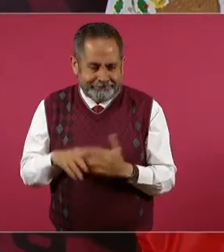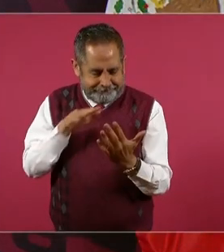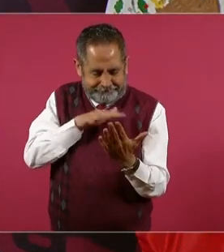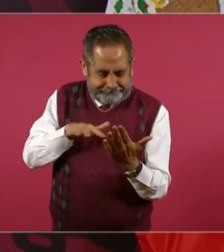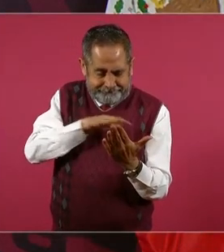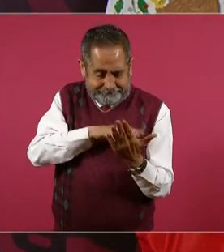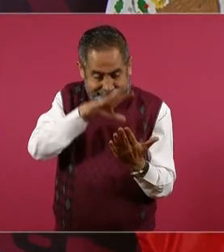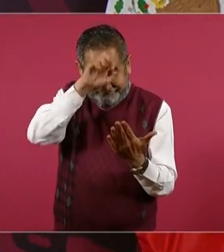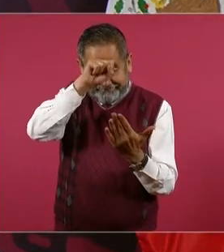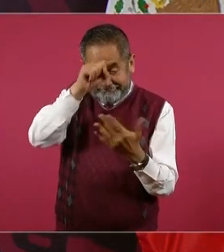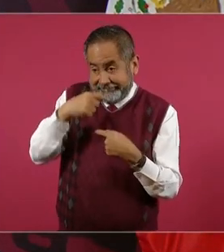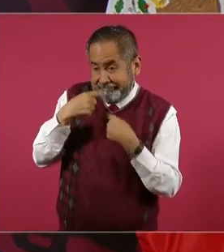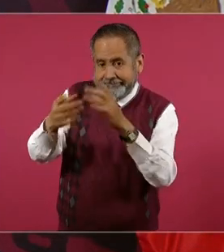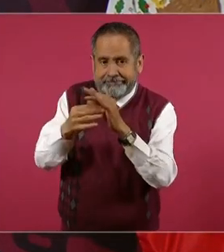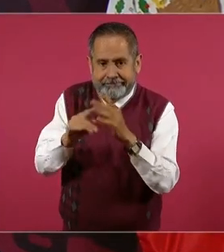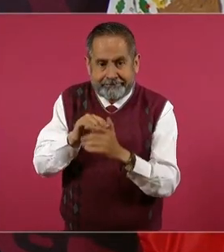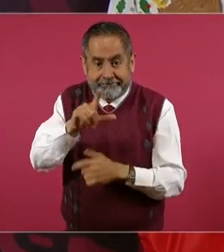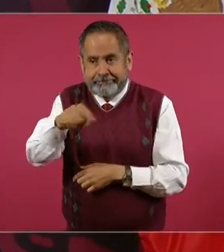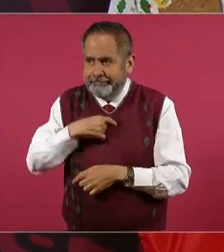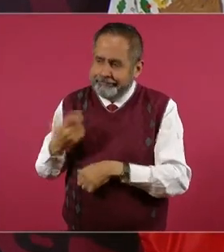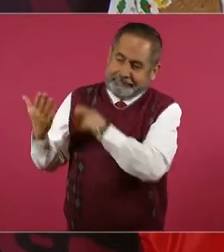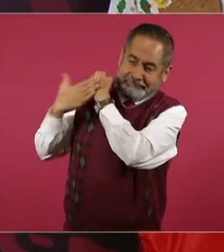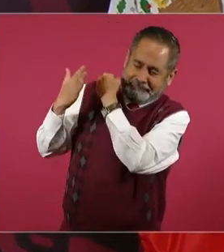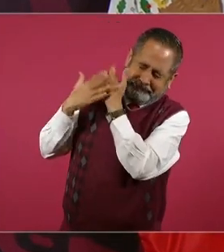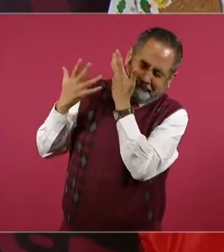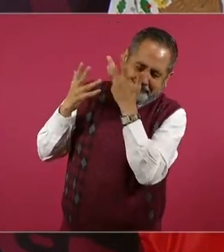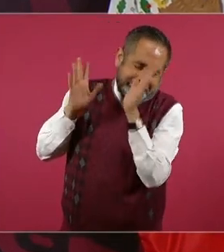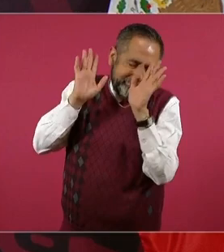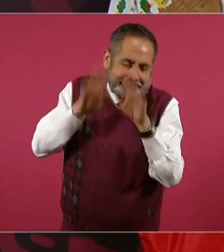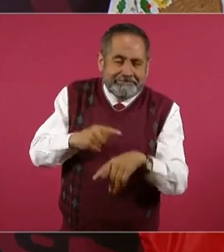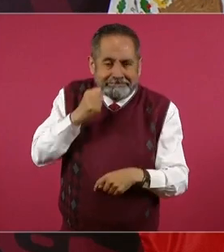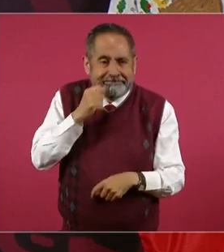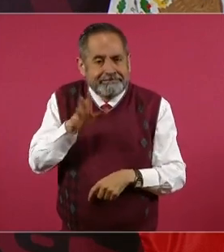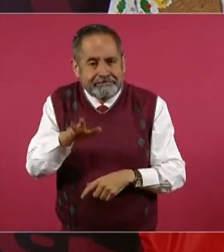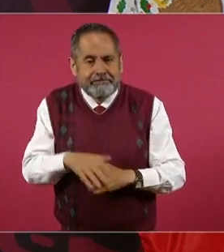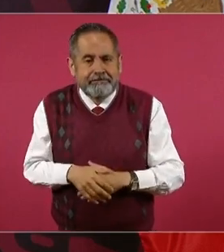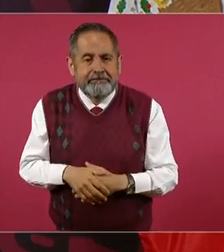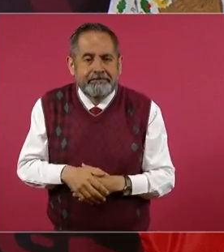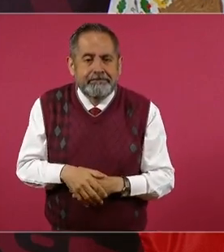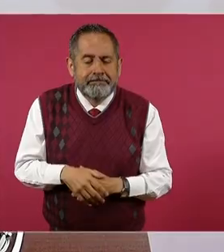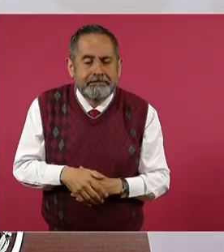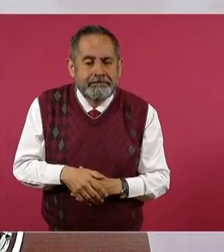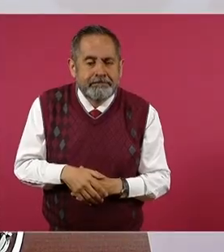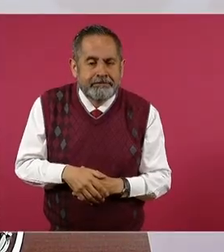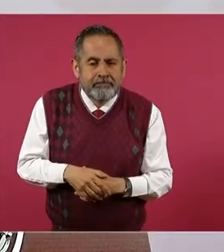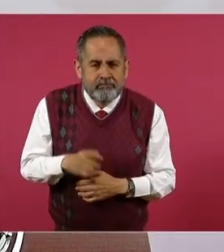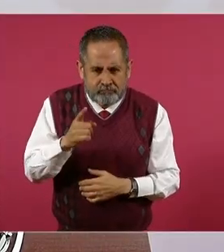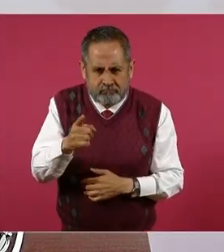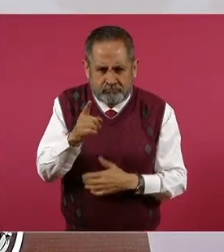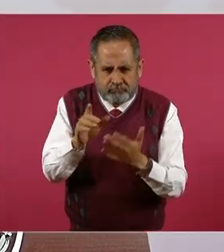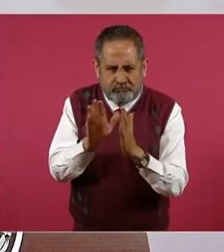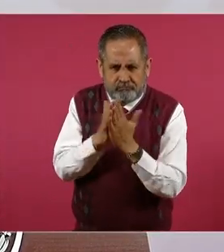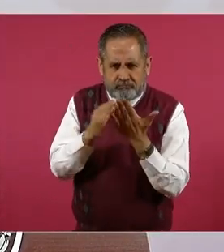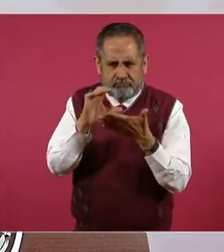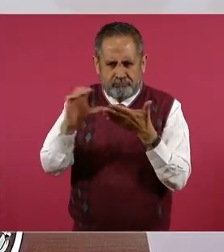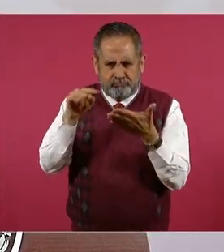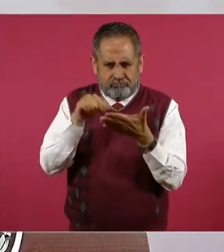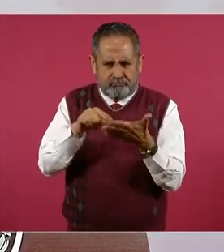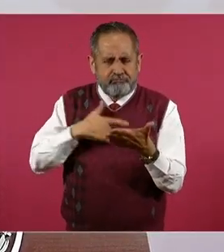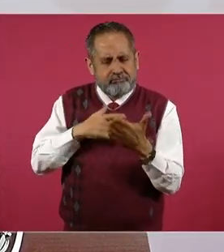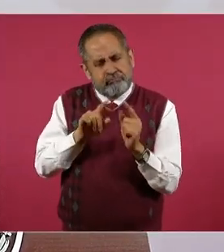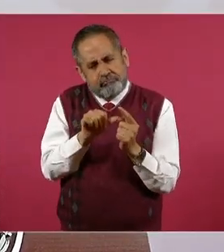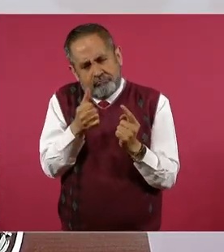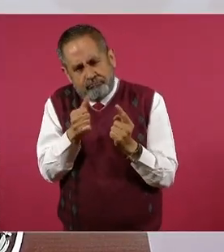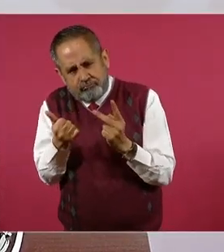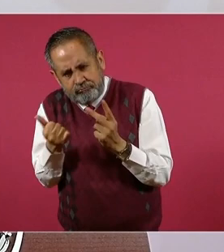interpretación, porque si no me lo van a reclamar, pero ni modo. Es uno de los capítulos, me gustaron